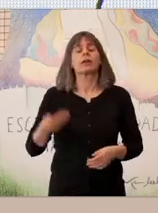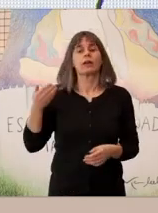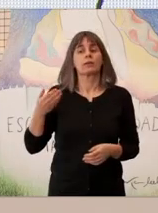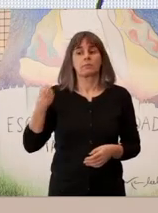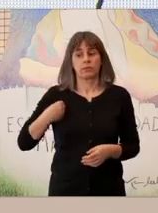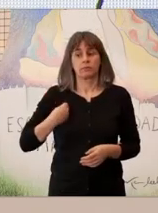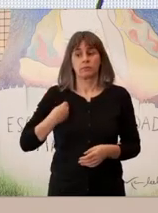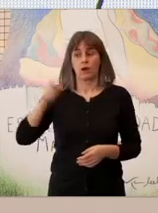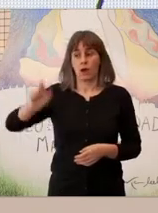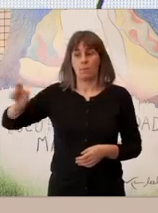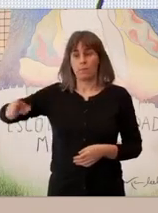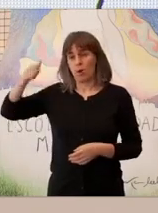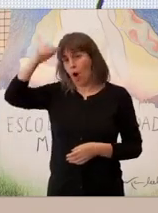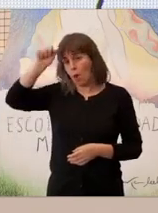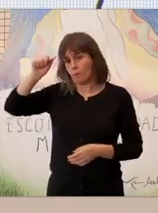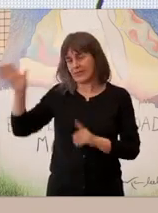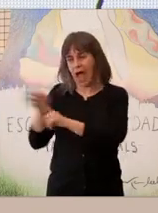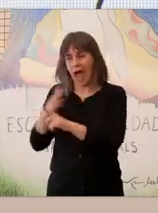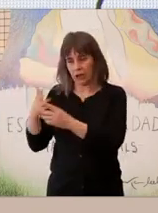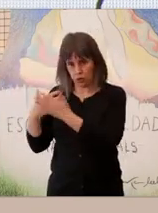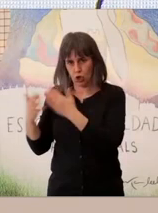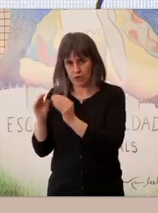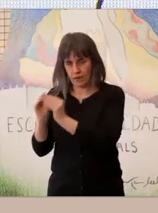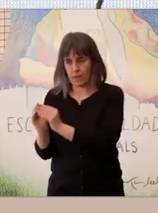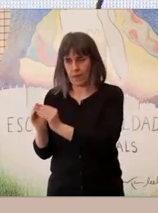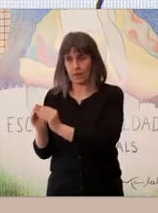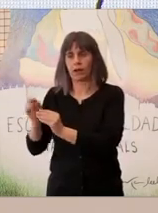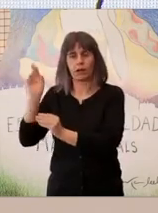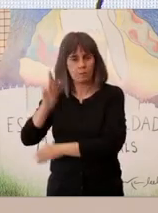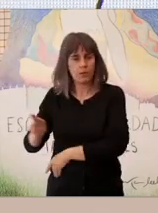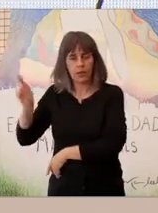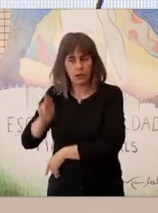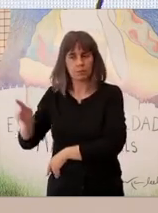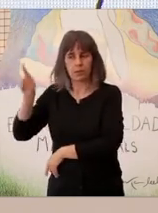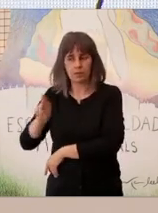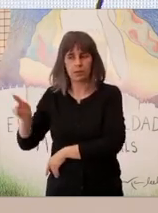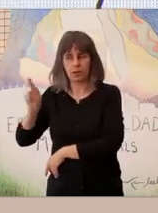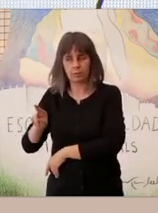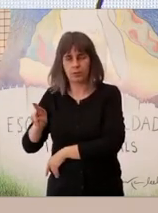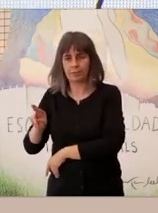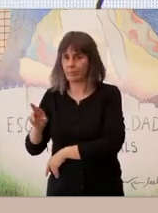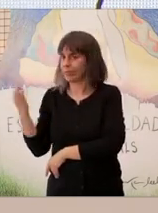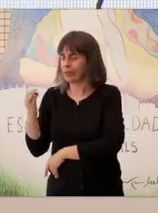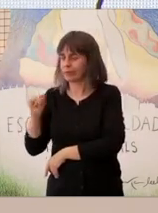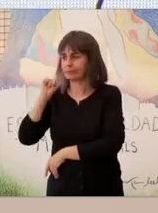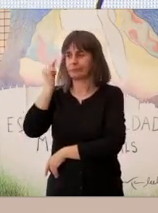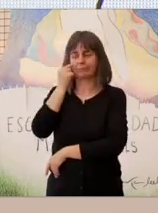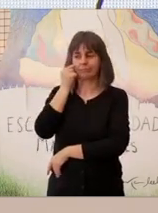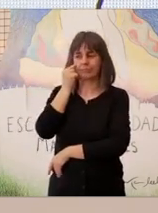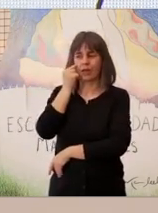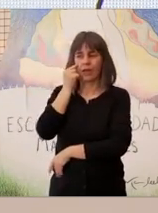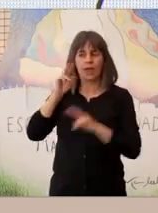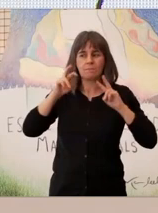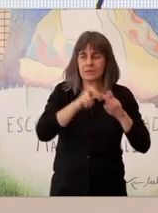agresores reiterantes es que tenemos que poner encima de la mesa qué está ocurriendo con los programas de rehabilitación de